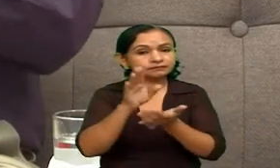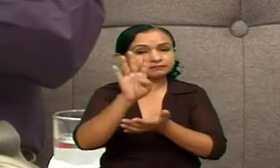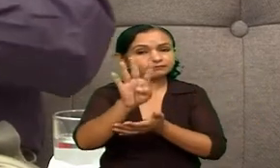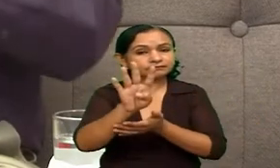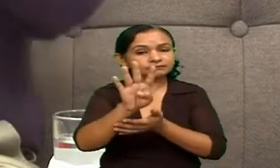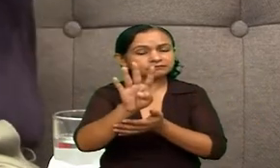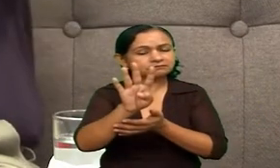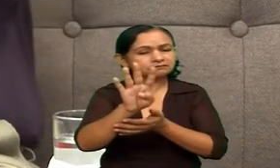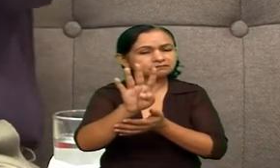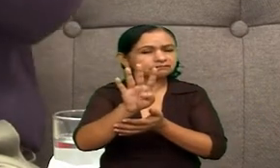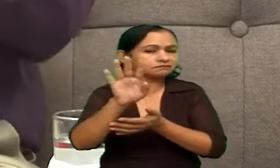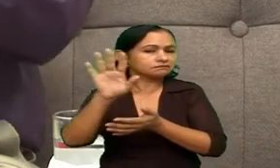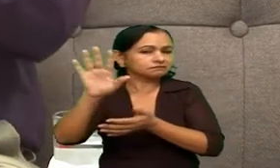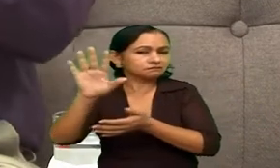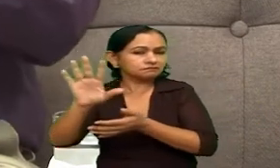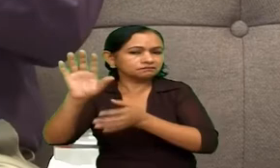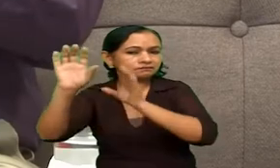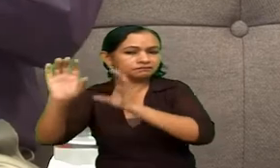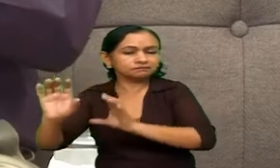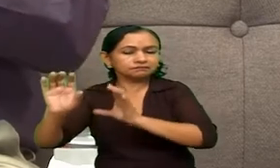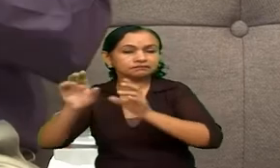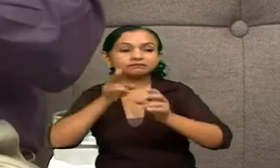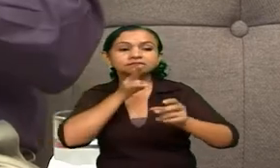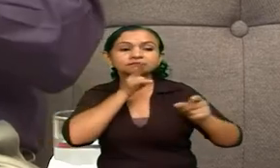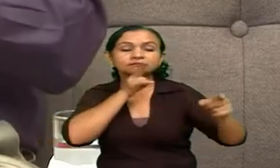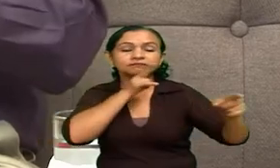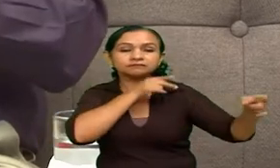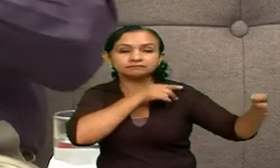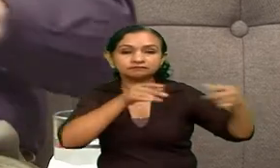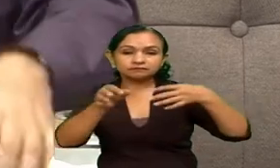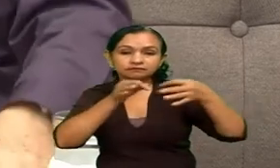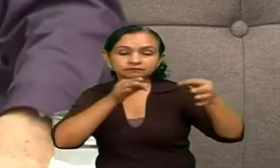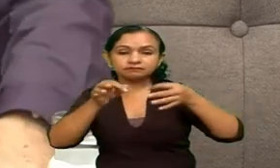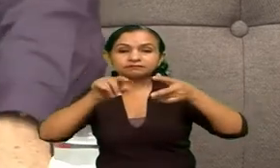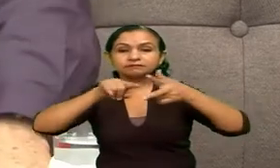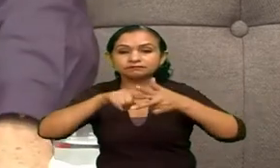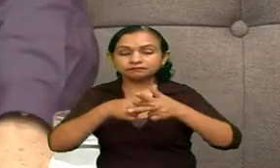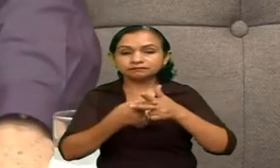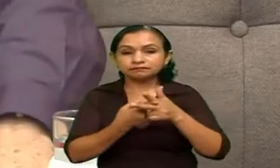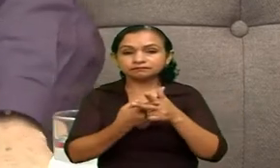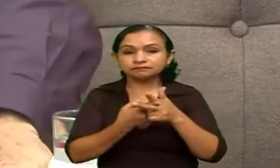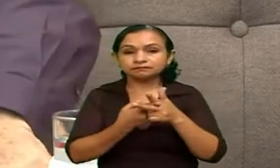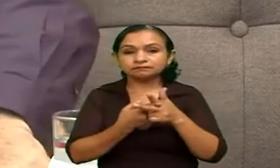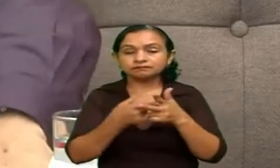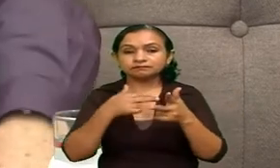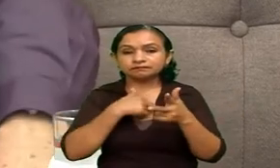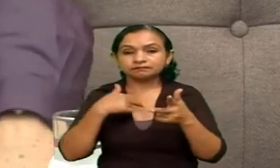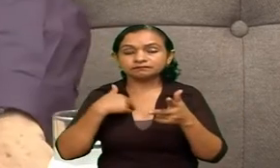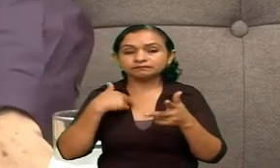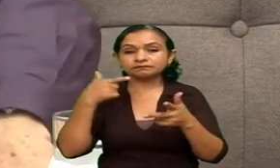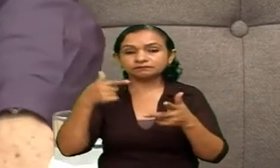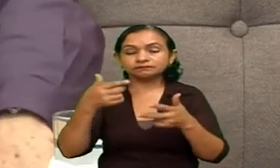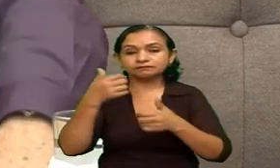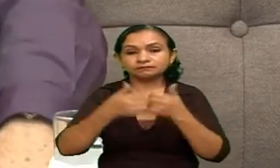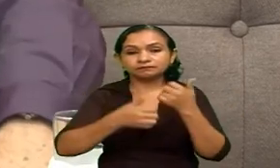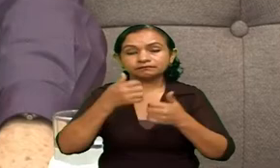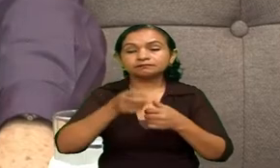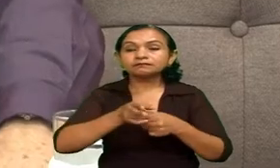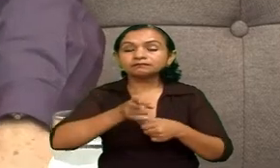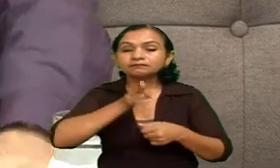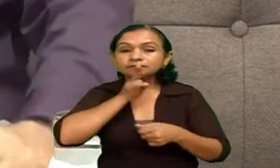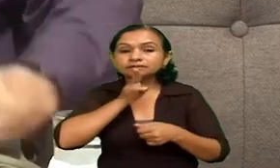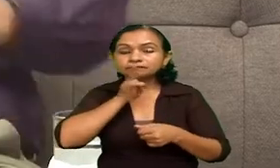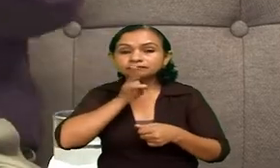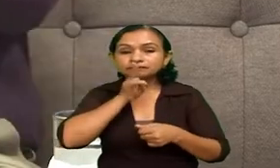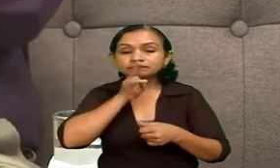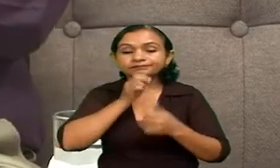5 de la tarde, entonces informaba de que el evento había iniciado y provocado en el sistema hondureño.